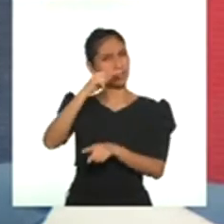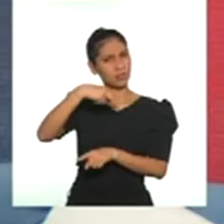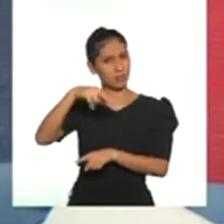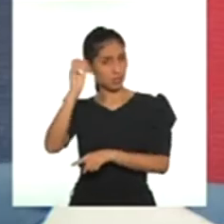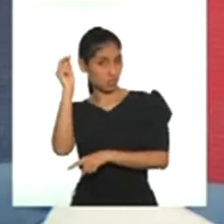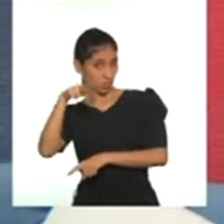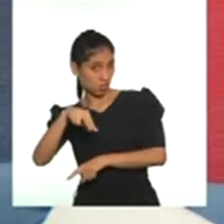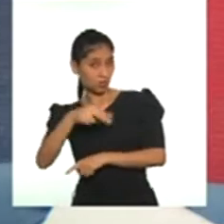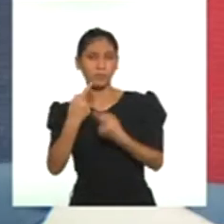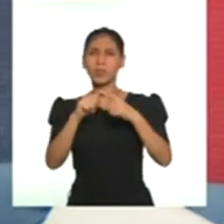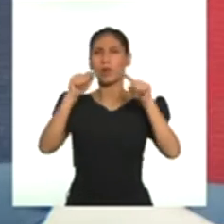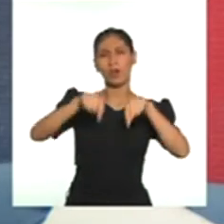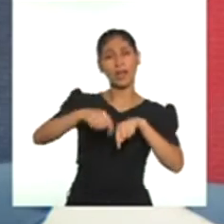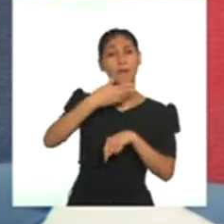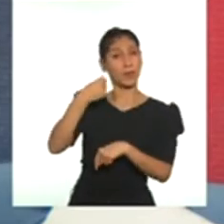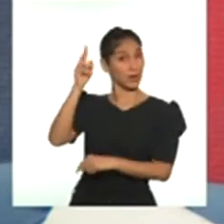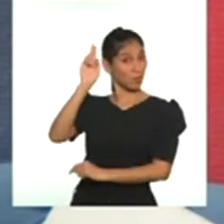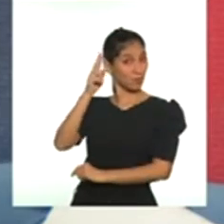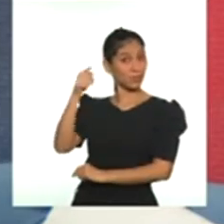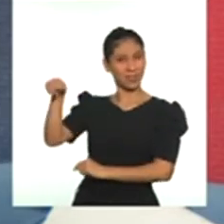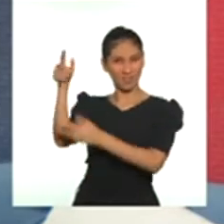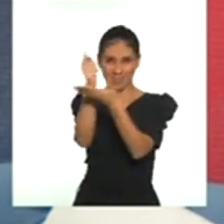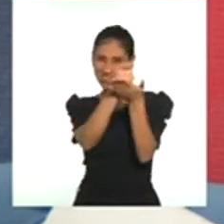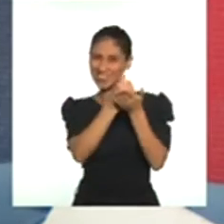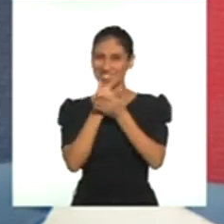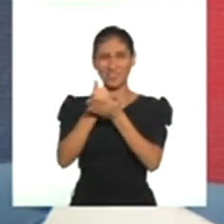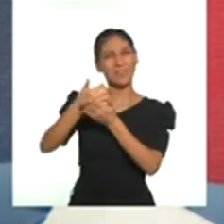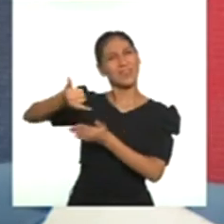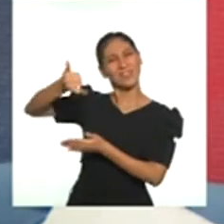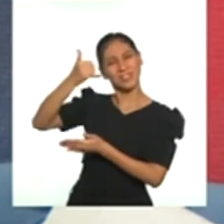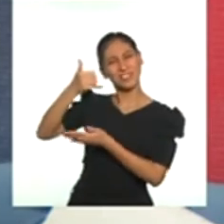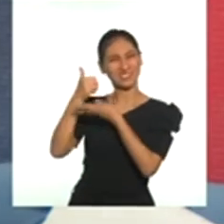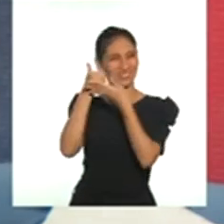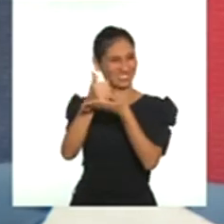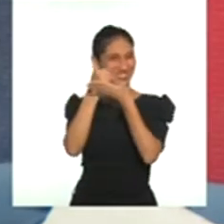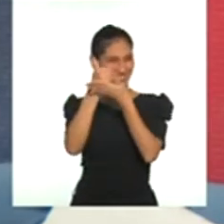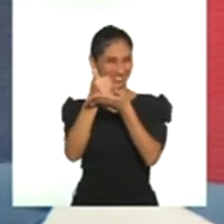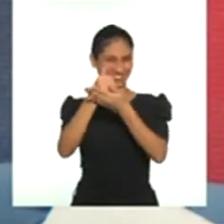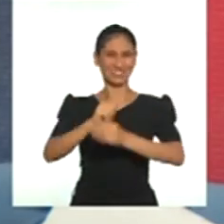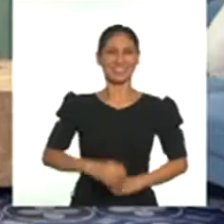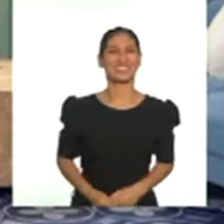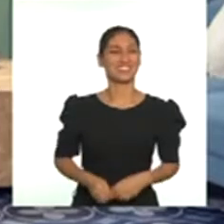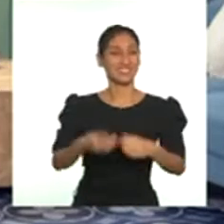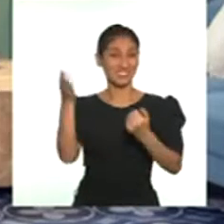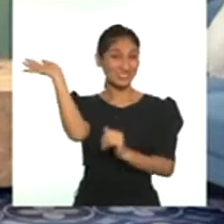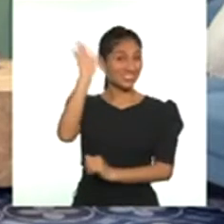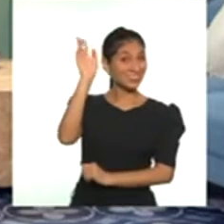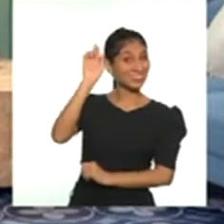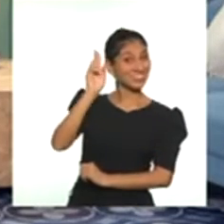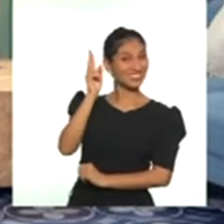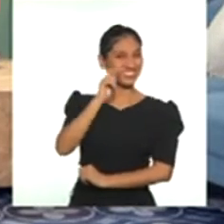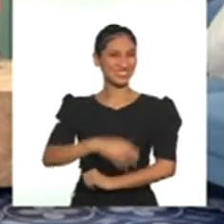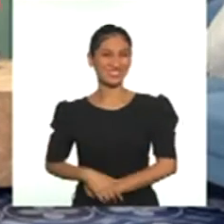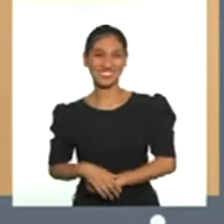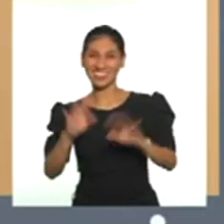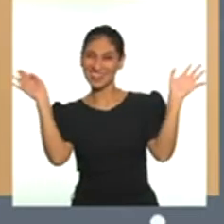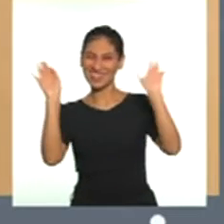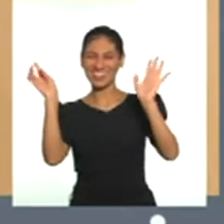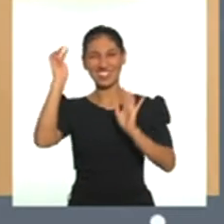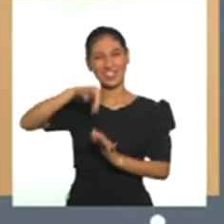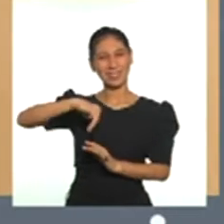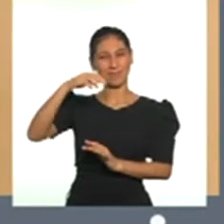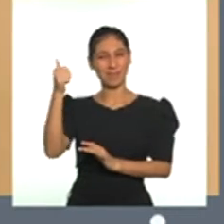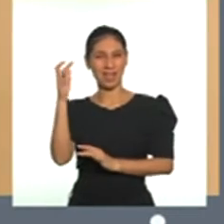Pero, ¿qué les parece si mejor llamamos al profesor, quien nos ayudará a resolver y responder nuestras dudas? ¡Hola, profesor!